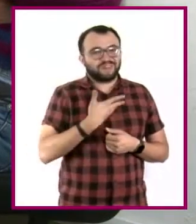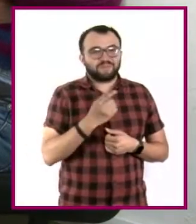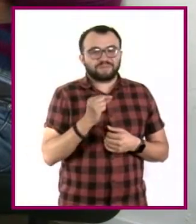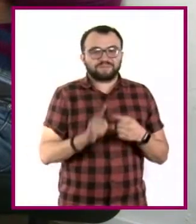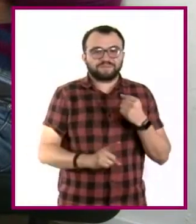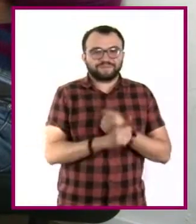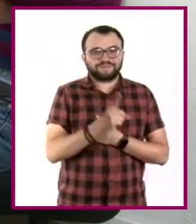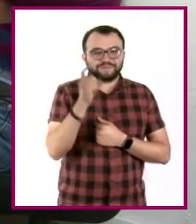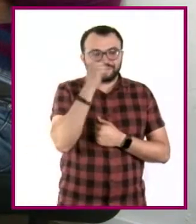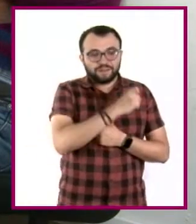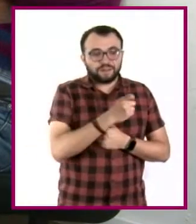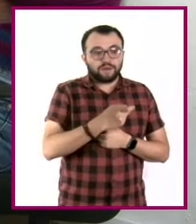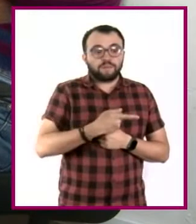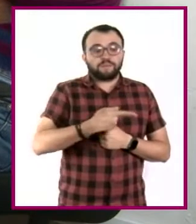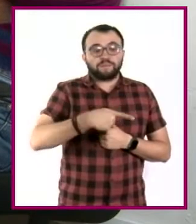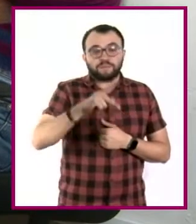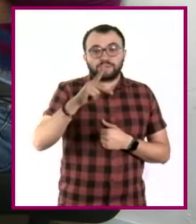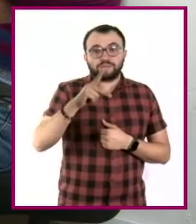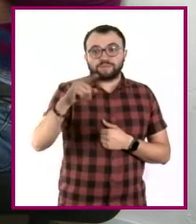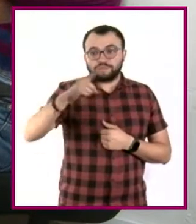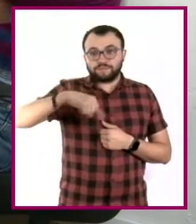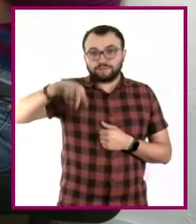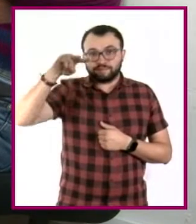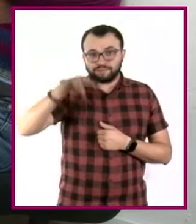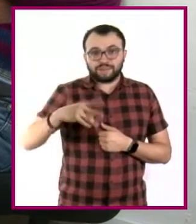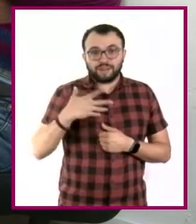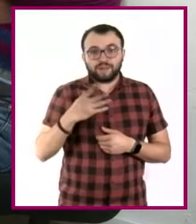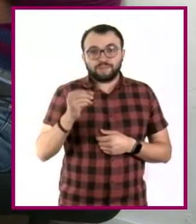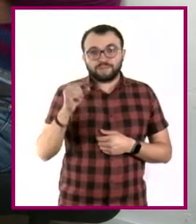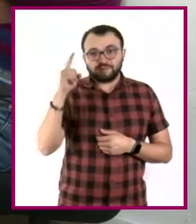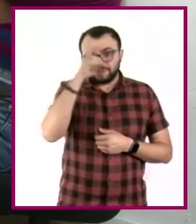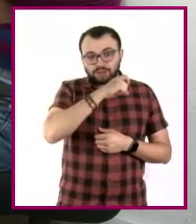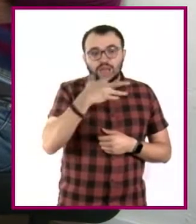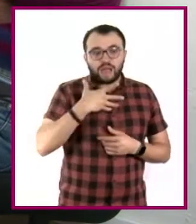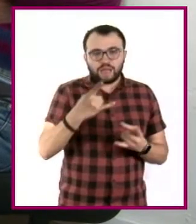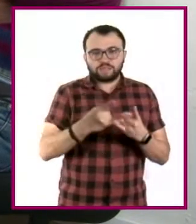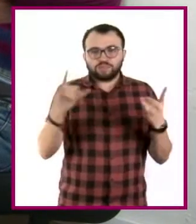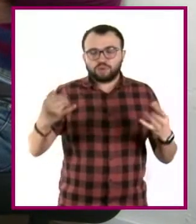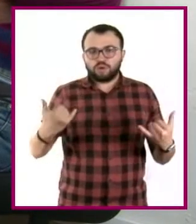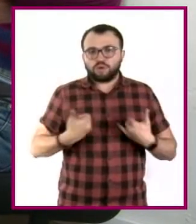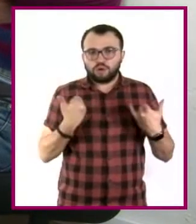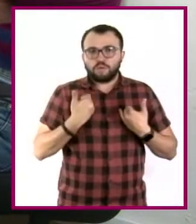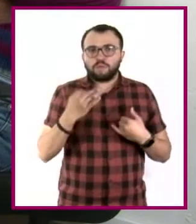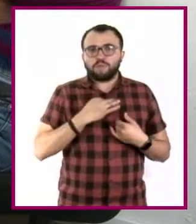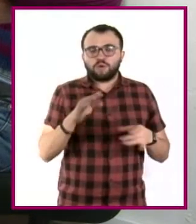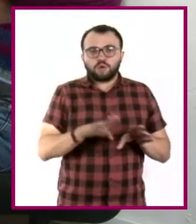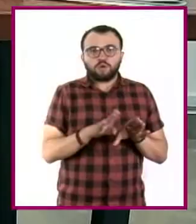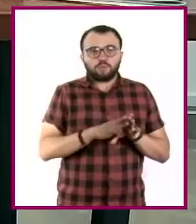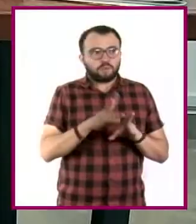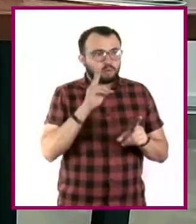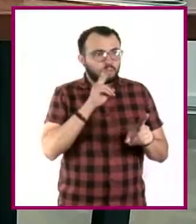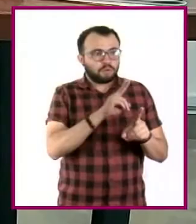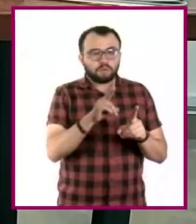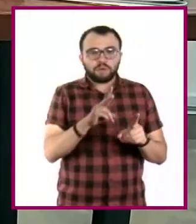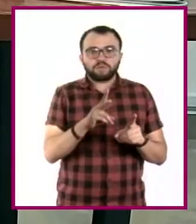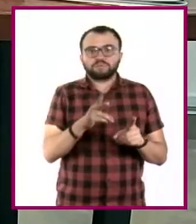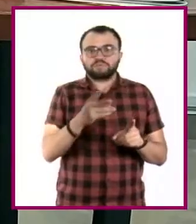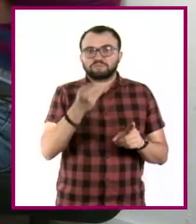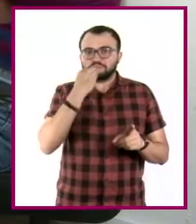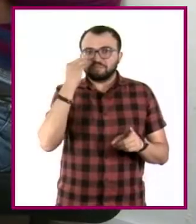Aunque la realidad puede llegar a ser muy compleja, existen muchas historias de jóvenes que han logrado grandes innovaciones. ¿En